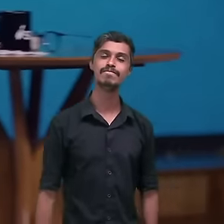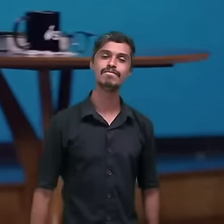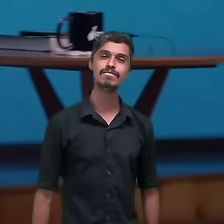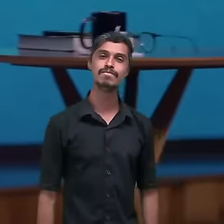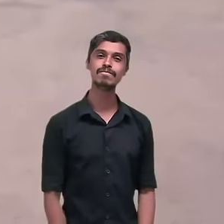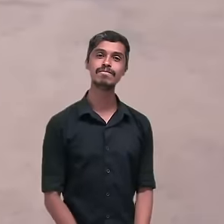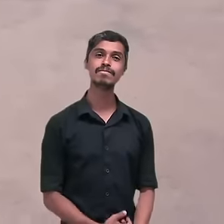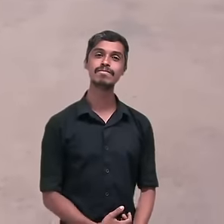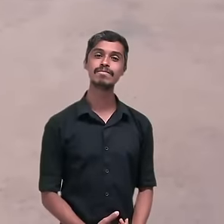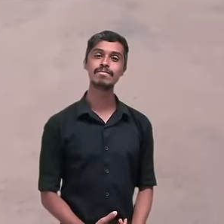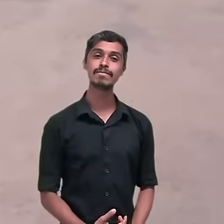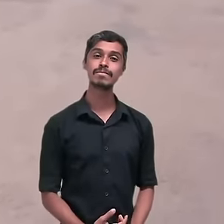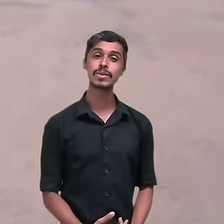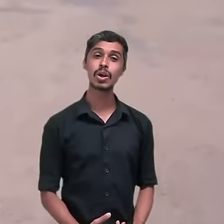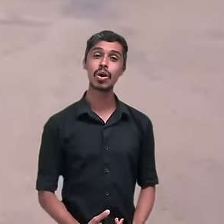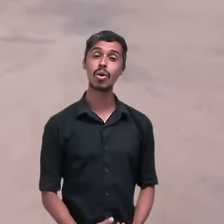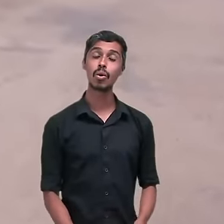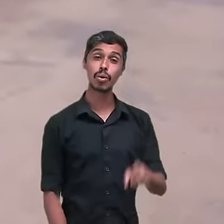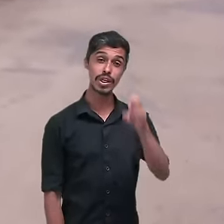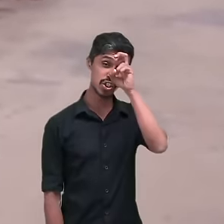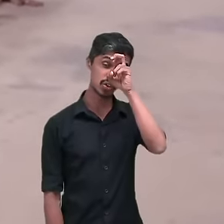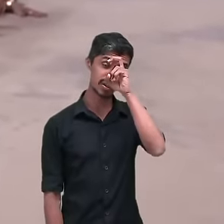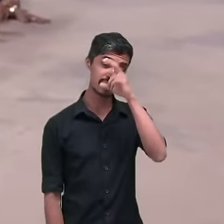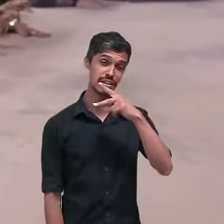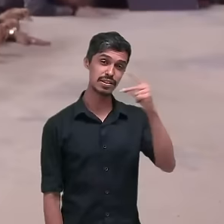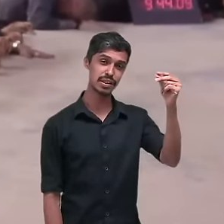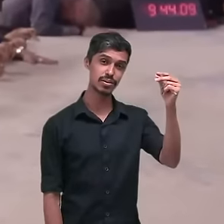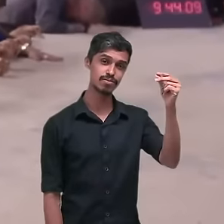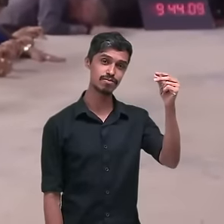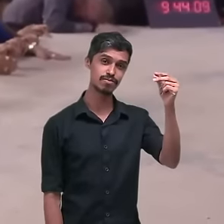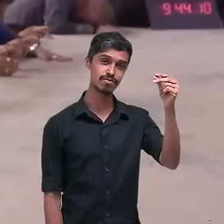El egipcio está venciendo la batalla.